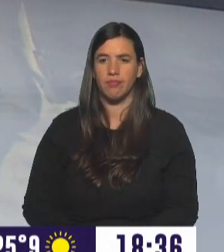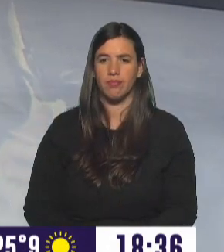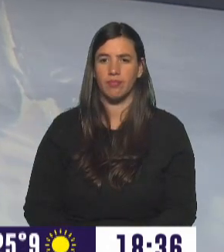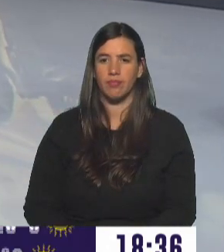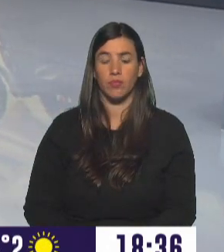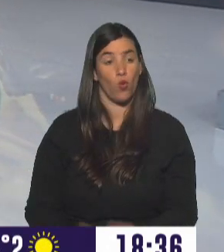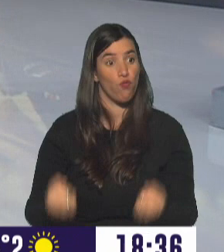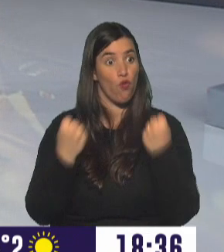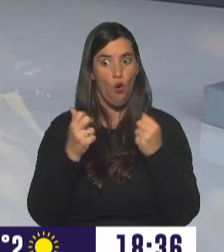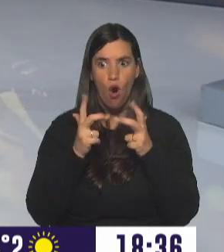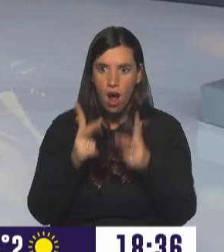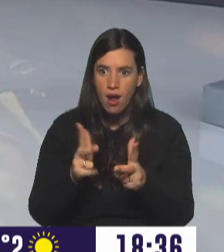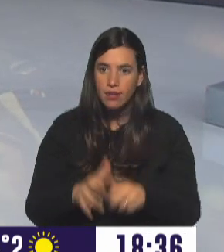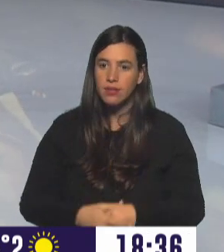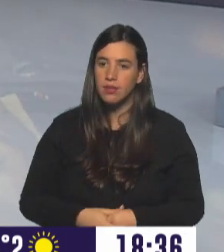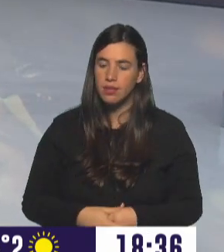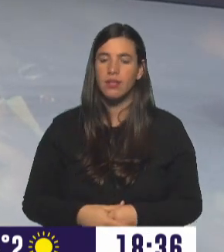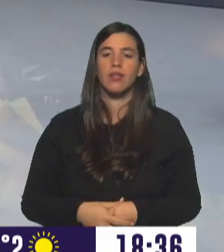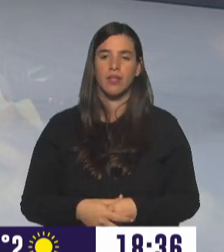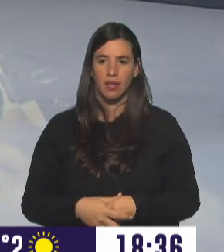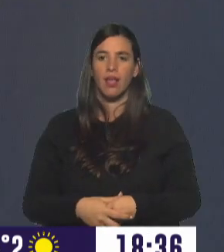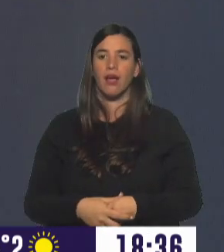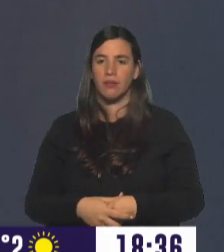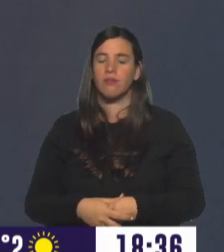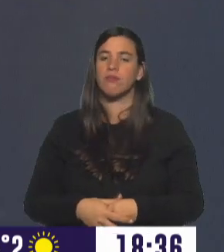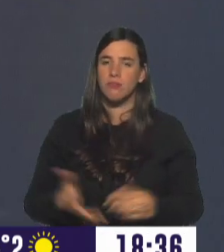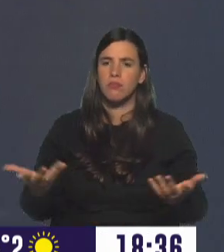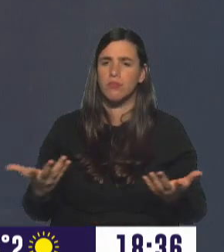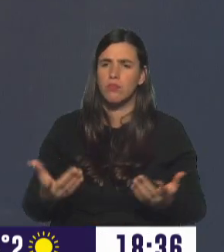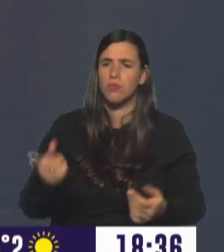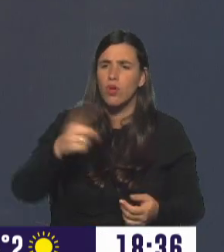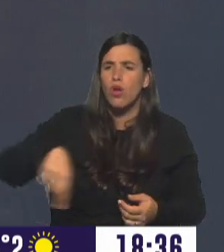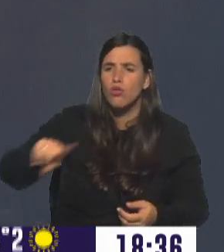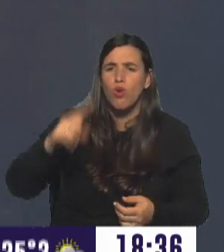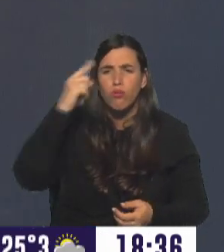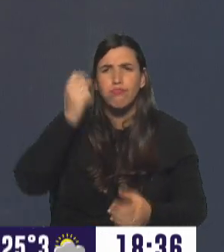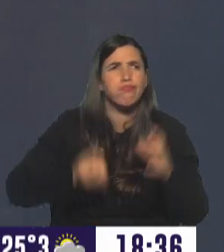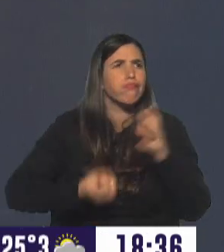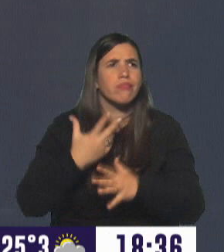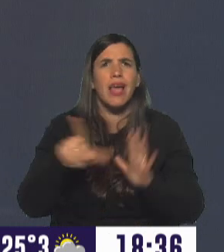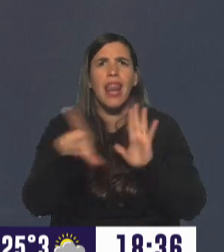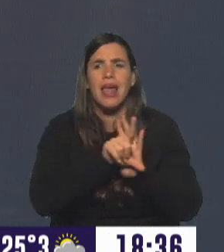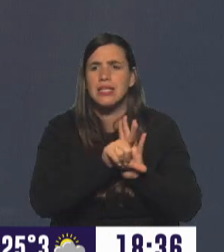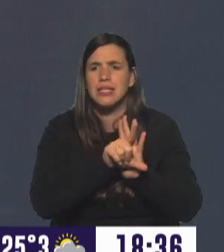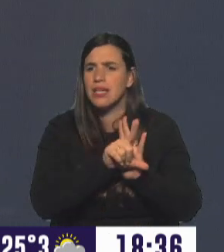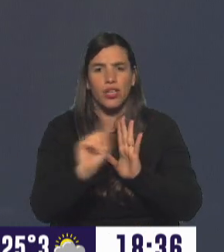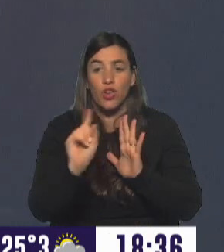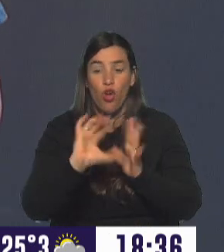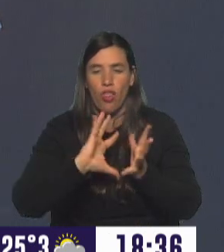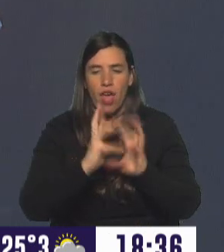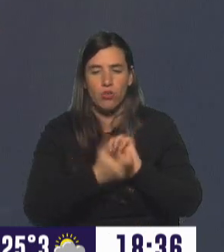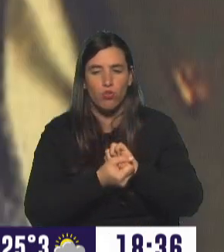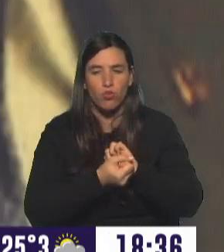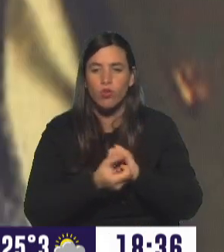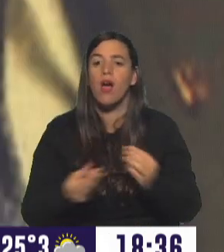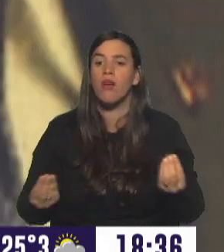Fuertes declaraciones. Sí, Leticia, ¿no? Apuntando. Hablando ahí de que no construyen, o mejor dicho, no crean leyes, sino que las destruyen fuerte. Sí,